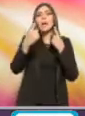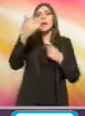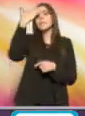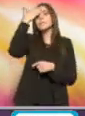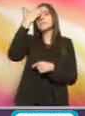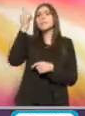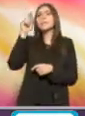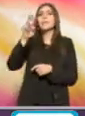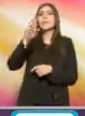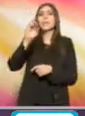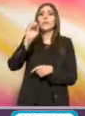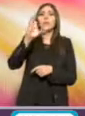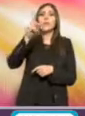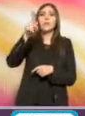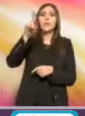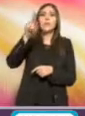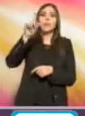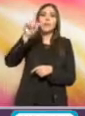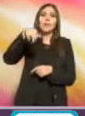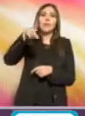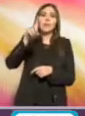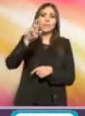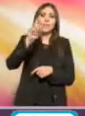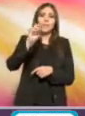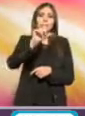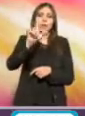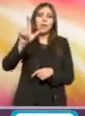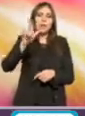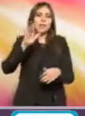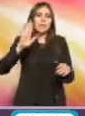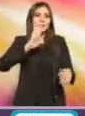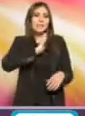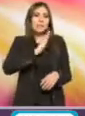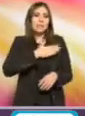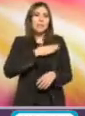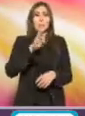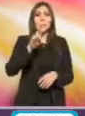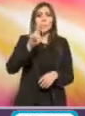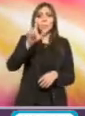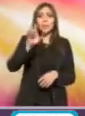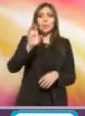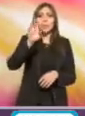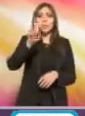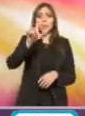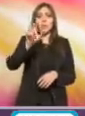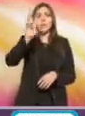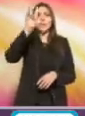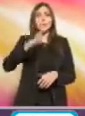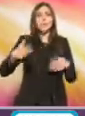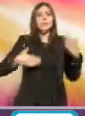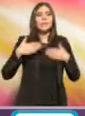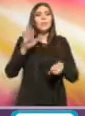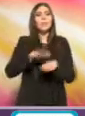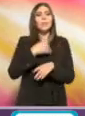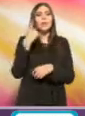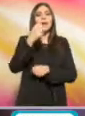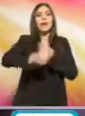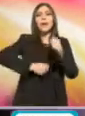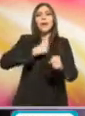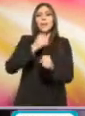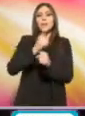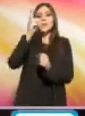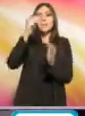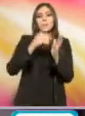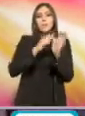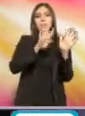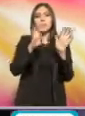roll en español, ¿no? Ajá. El Bule Bule. Y entonces es muy divertido porque los 50 llegan al teatro.